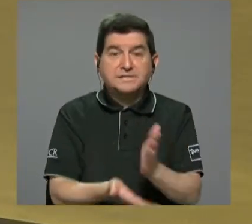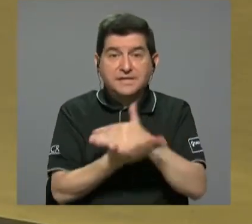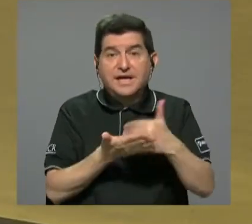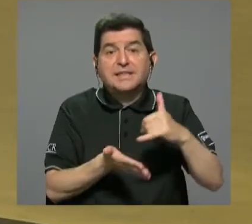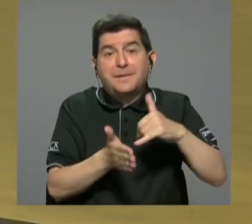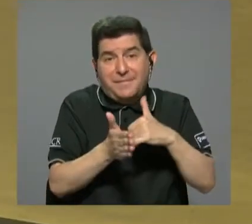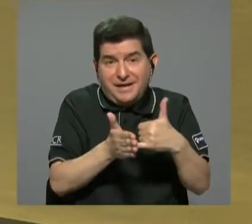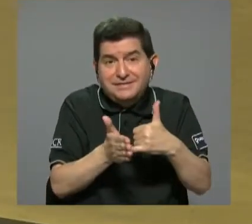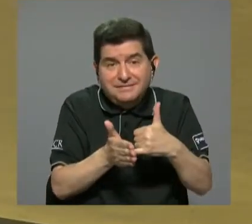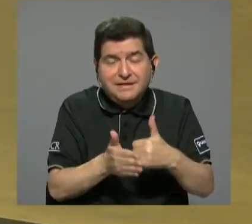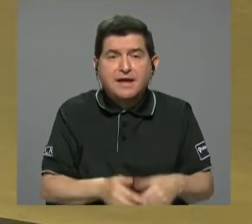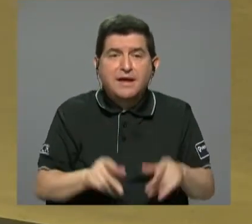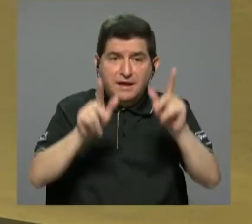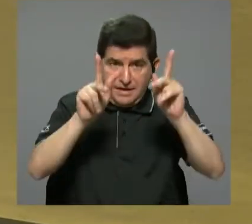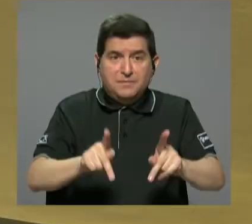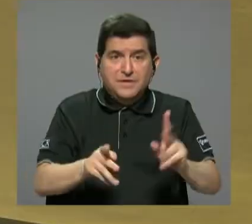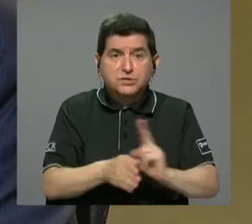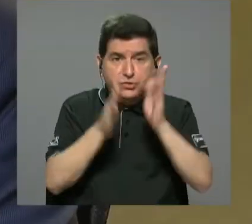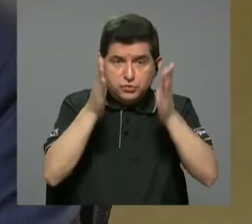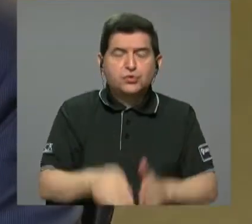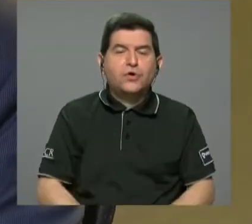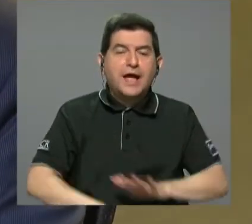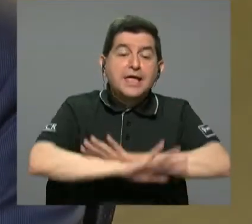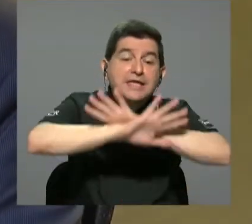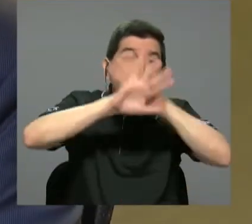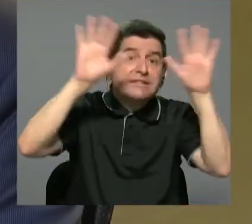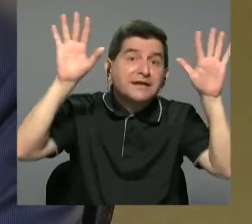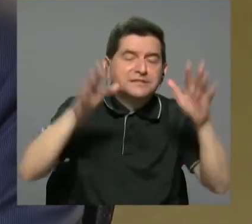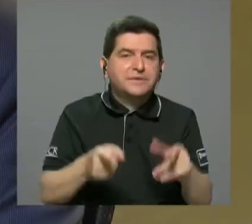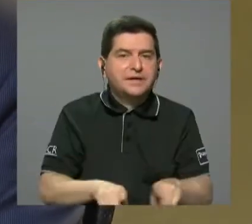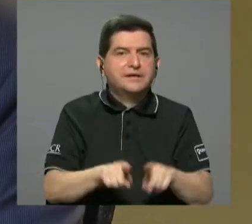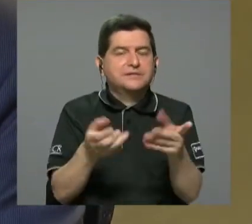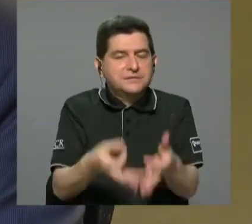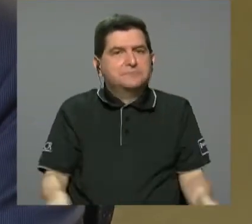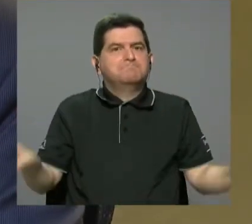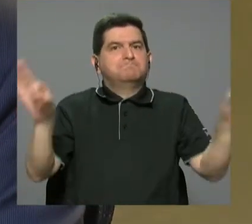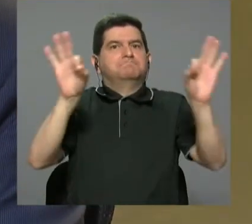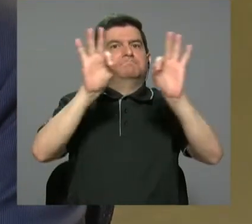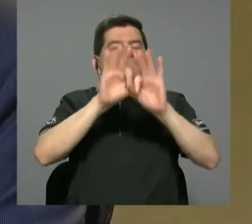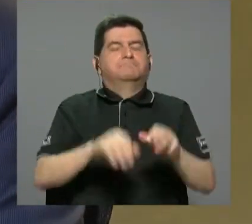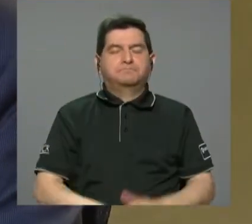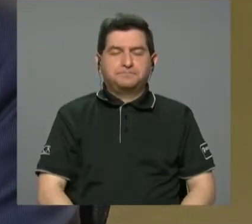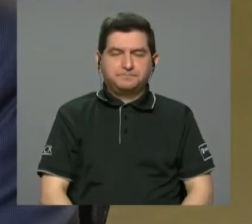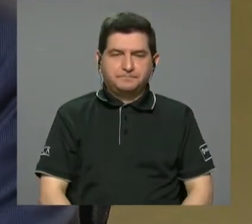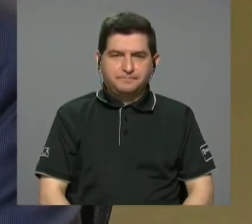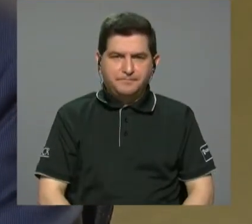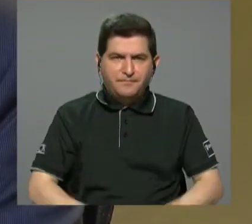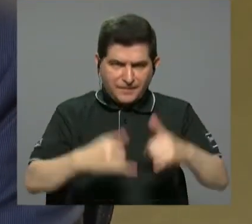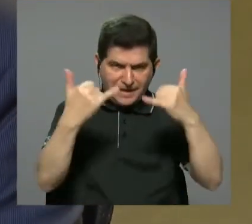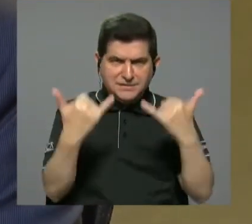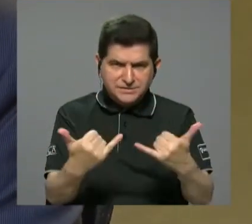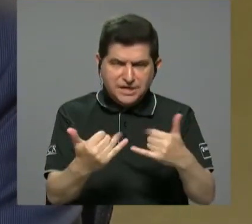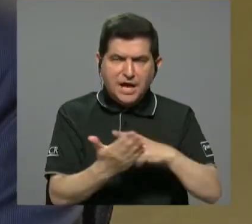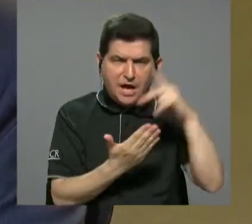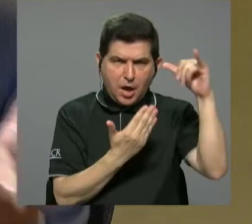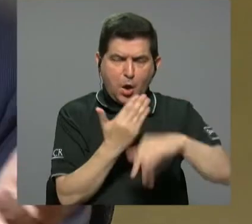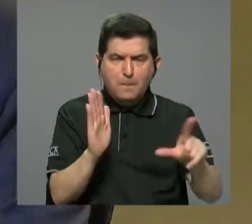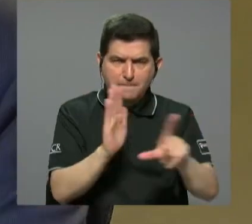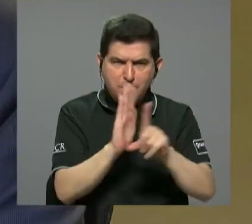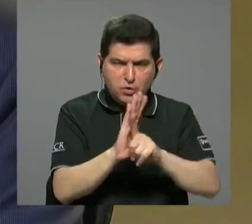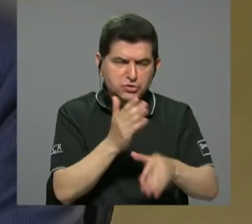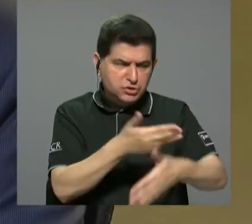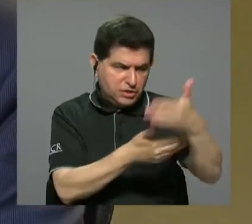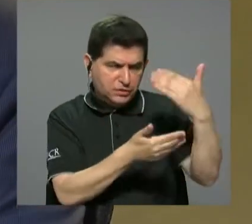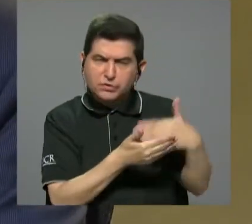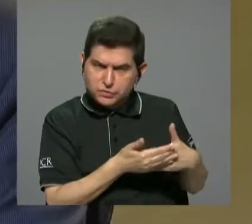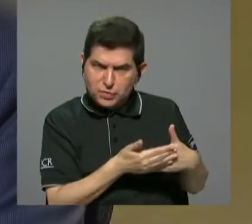cliente, y la transparencia son dos de los elementos fundamentales. Y bueno, ya hay un proyecto de ley, en su momento